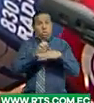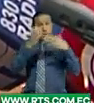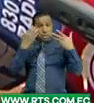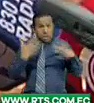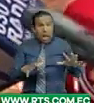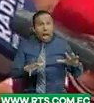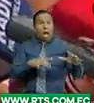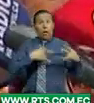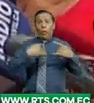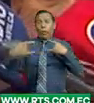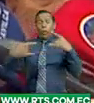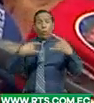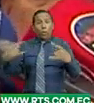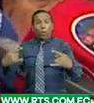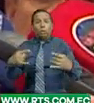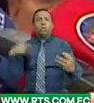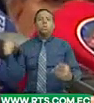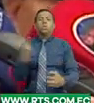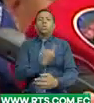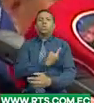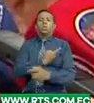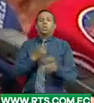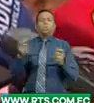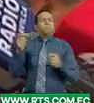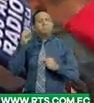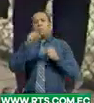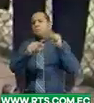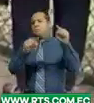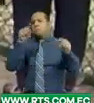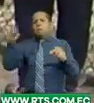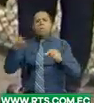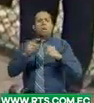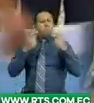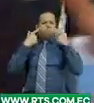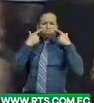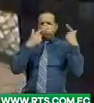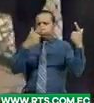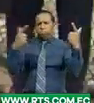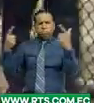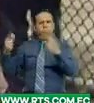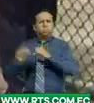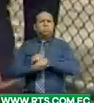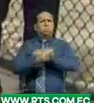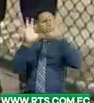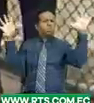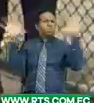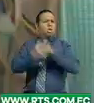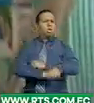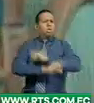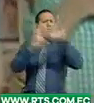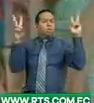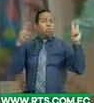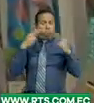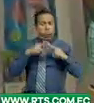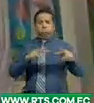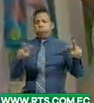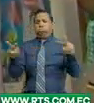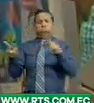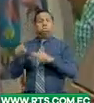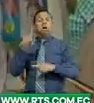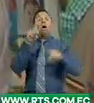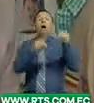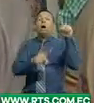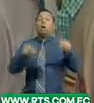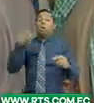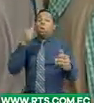los diferentes comisarios de los cantones operativos 24/7. Algunos compradores pidieron la devolución de su dinero por un sobreprecio